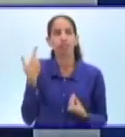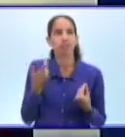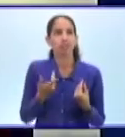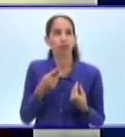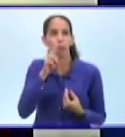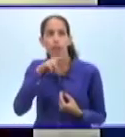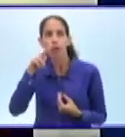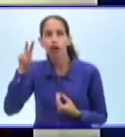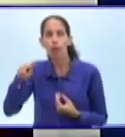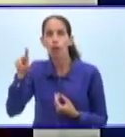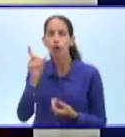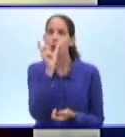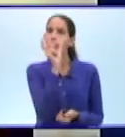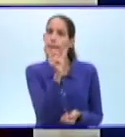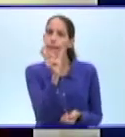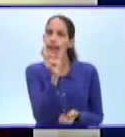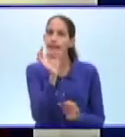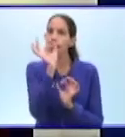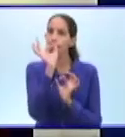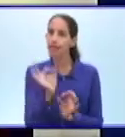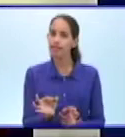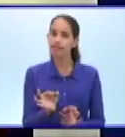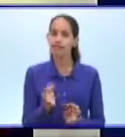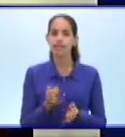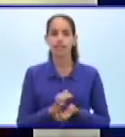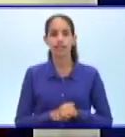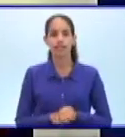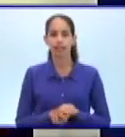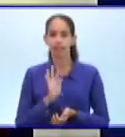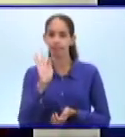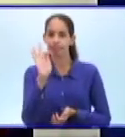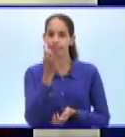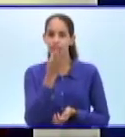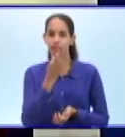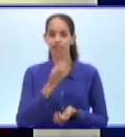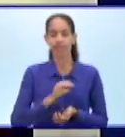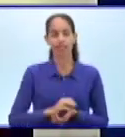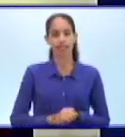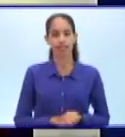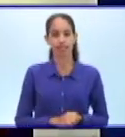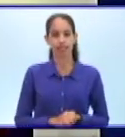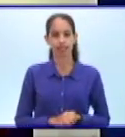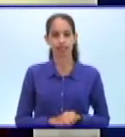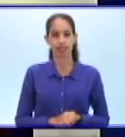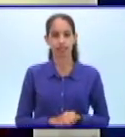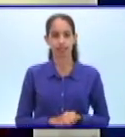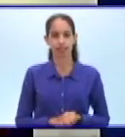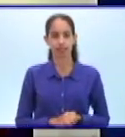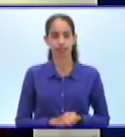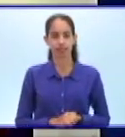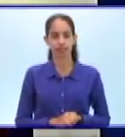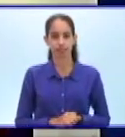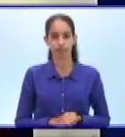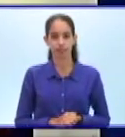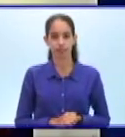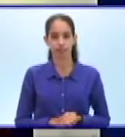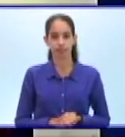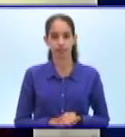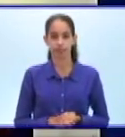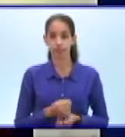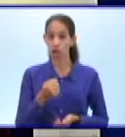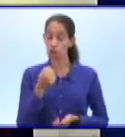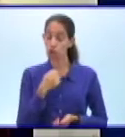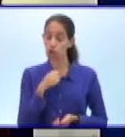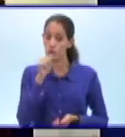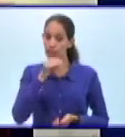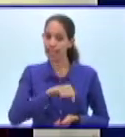palabra precisa, coloreada y perfecta. Yo tengo aquí una reserva de